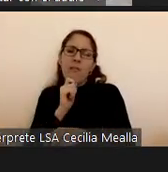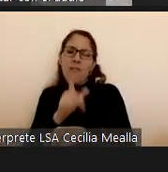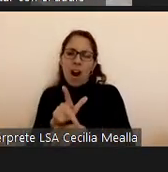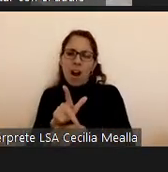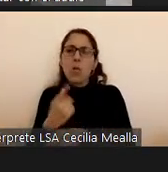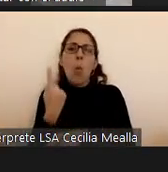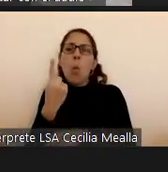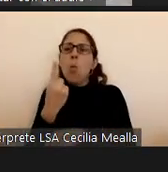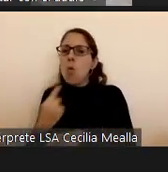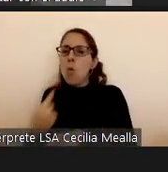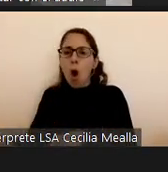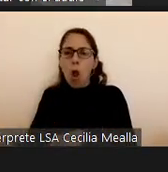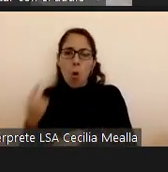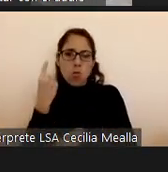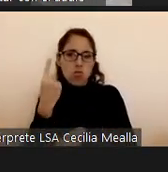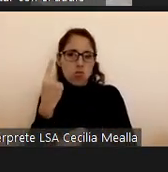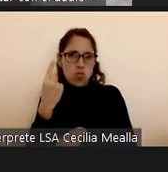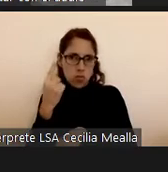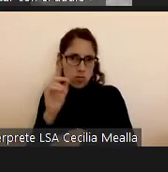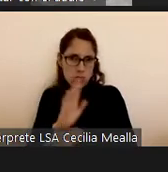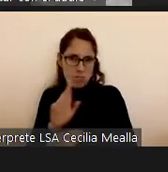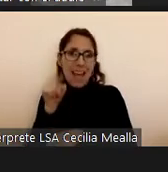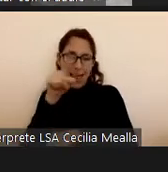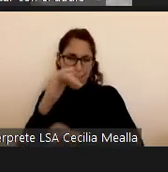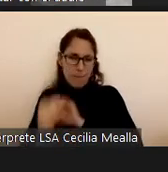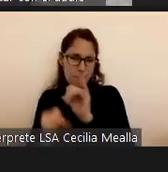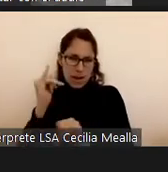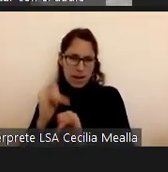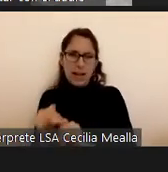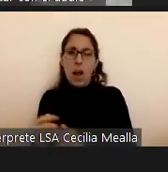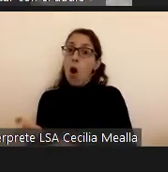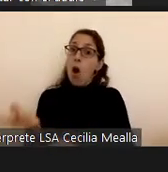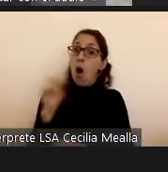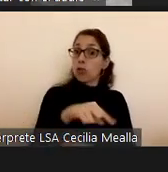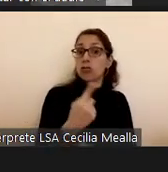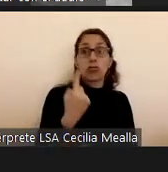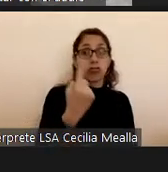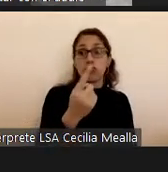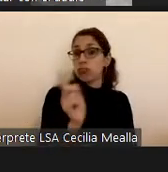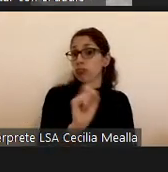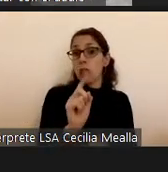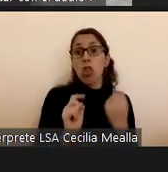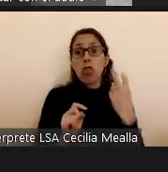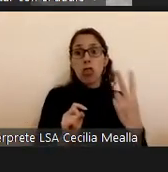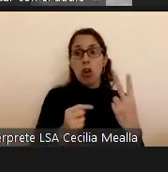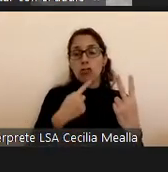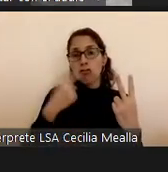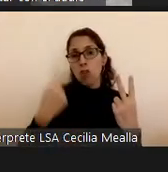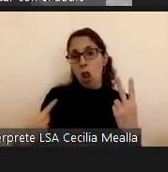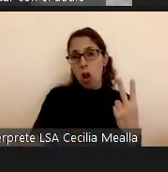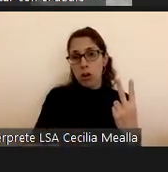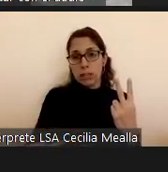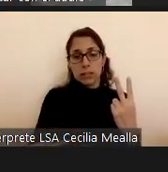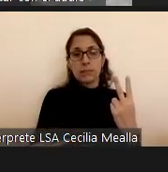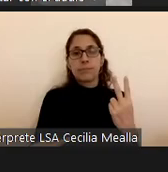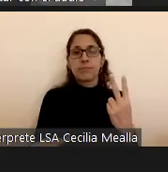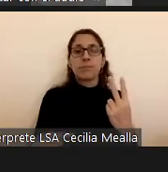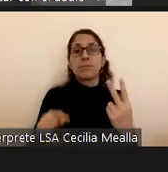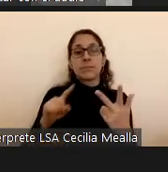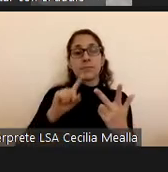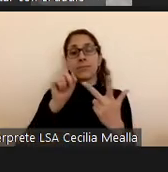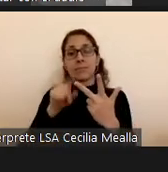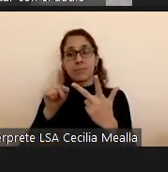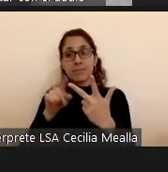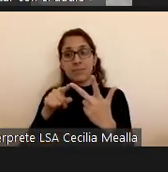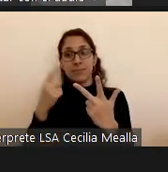esto también está la información ahí, las compuestas, las que utilizan dos colorantes, y las diferenciales,